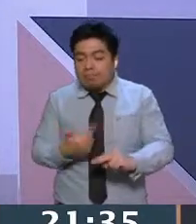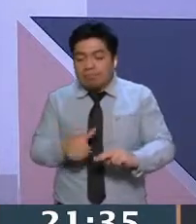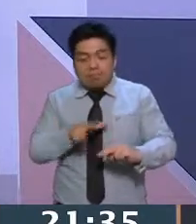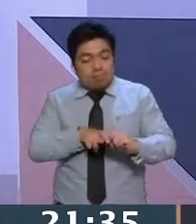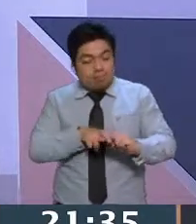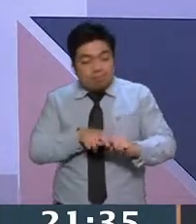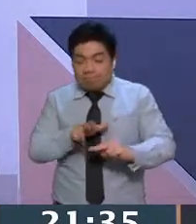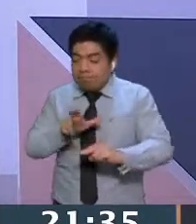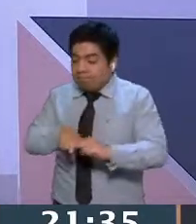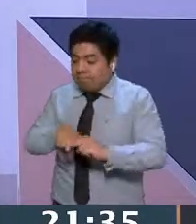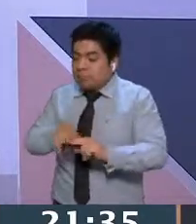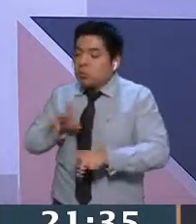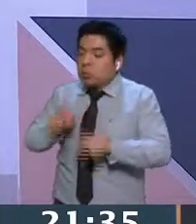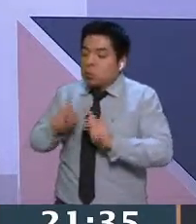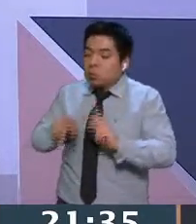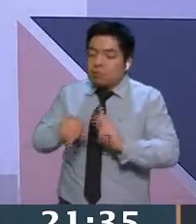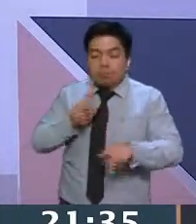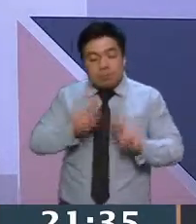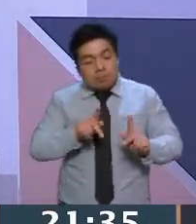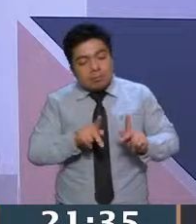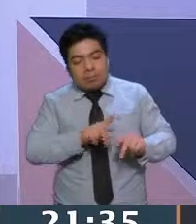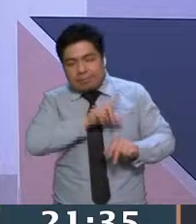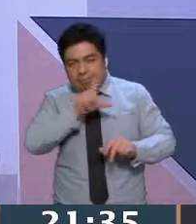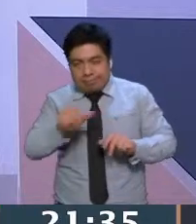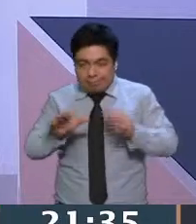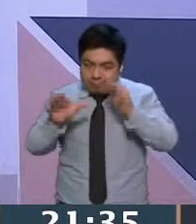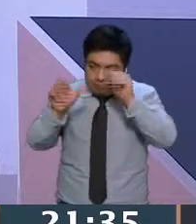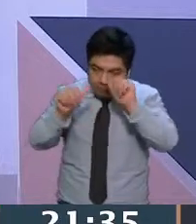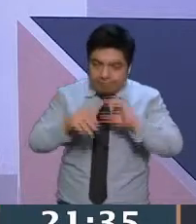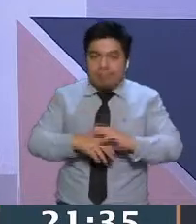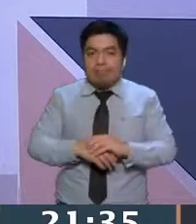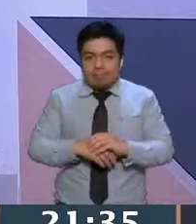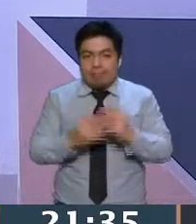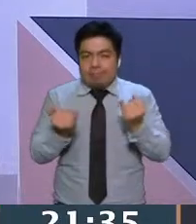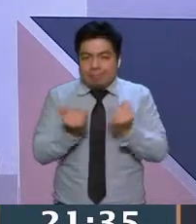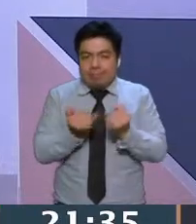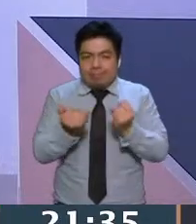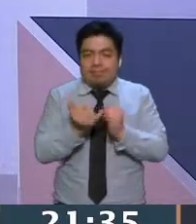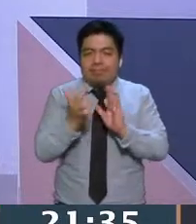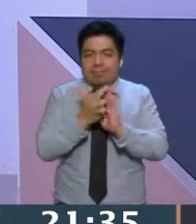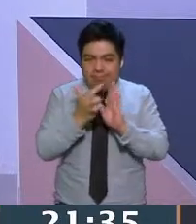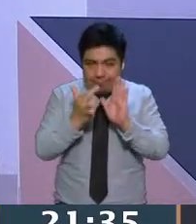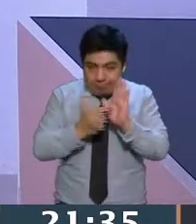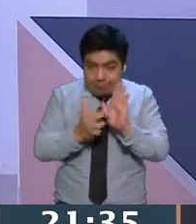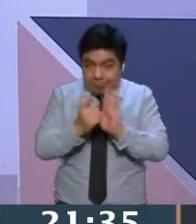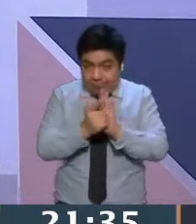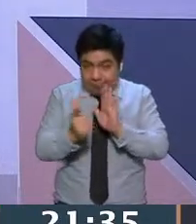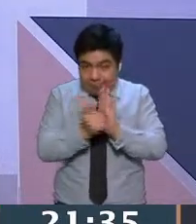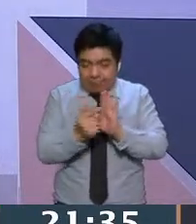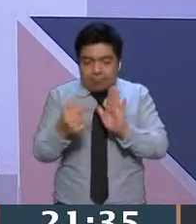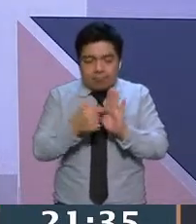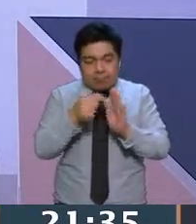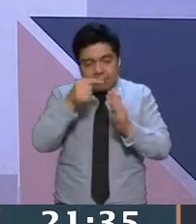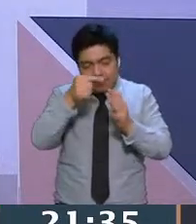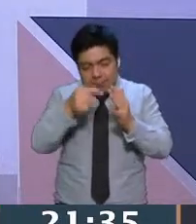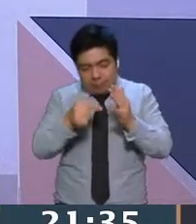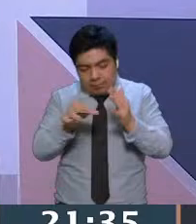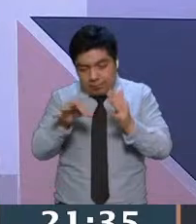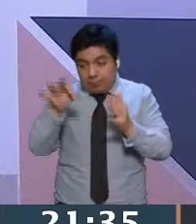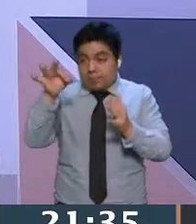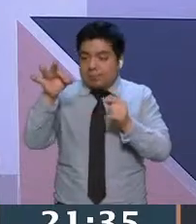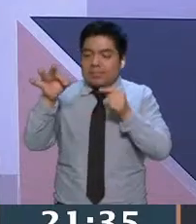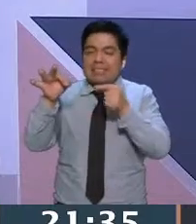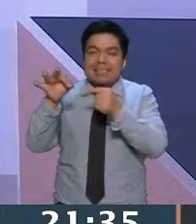y acordar eventualmente. Entonces, por ejemplo, con algunas de las reformas que más ruido hacen y harán, tiene que ver con lo de la